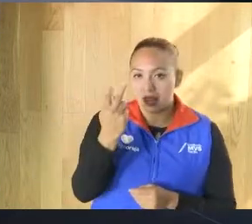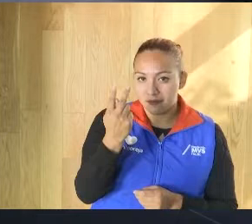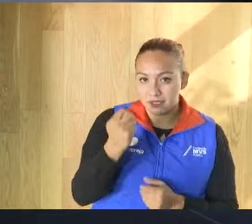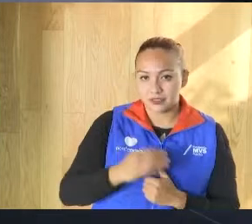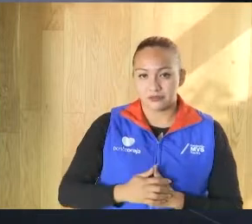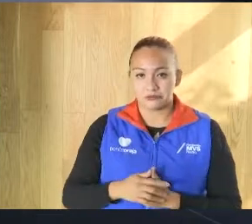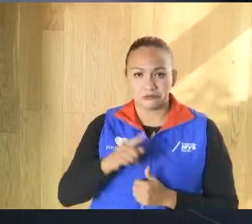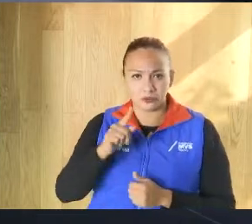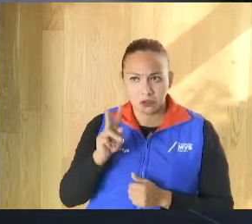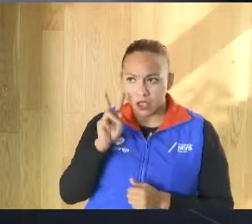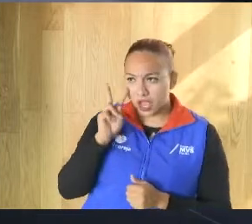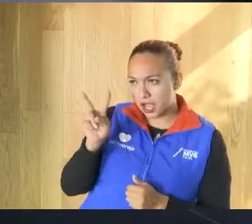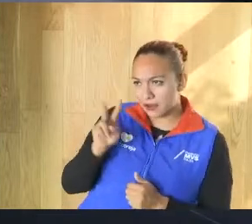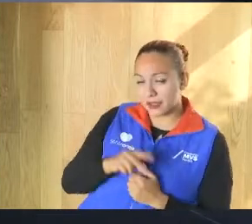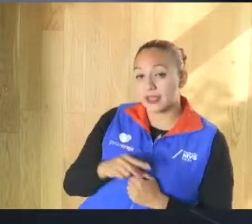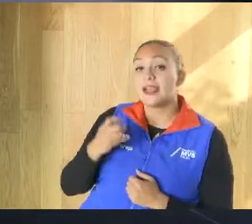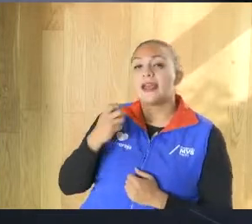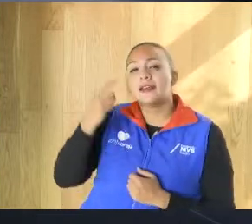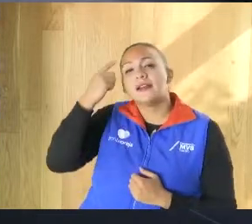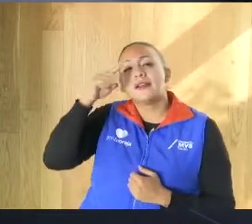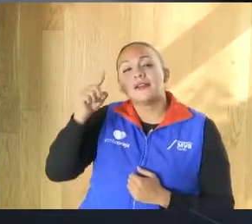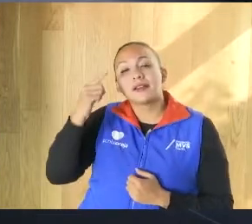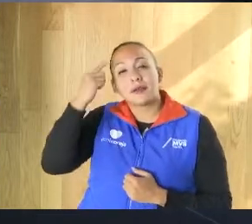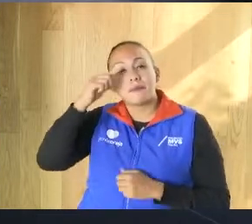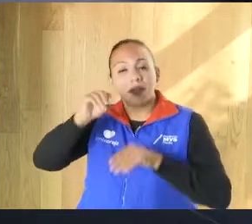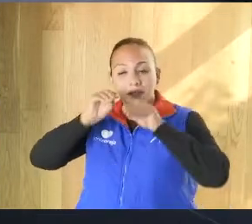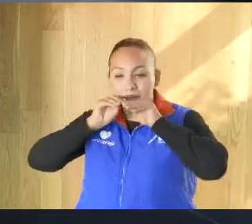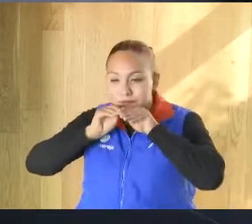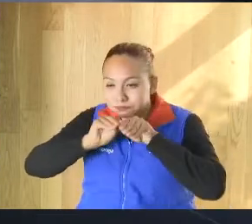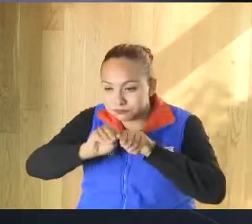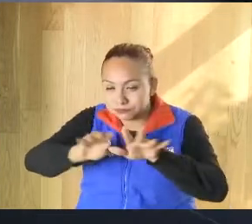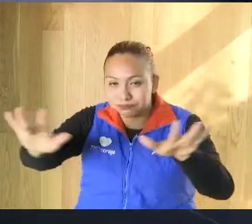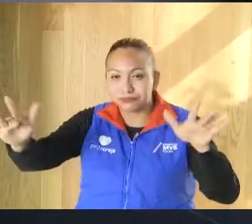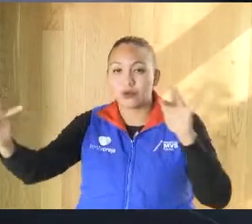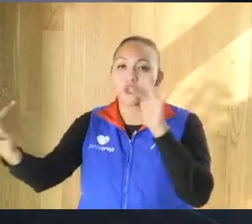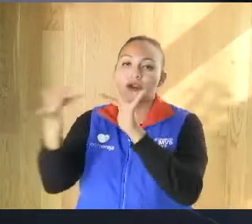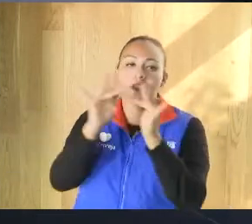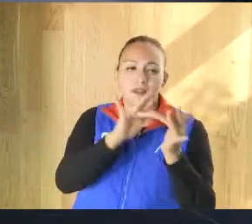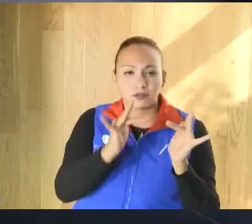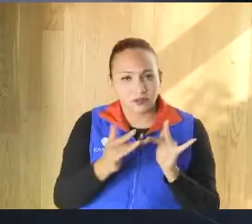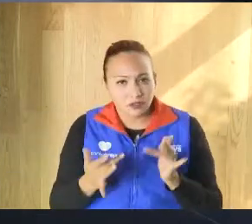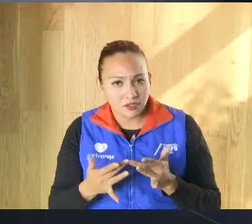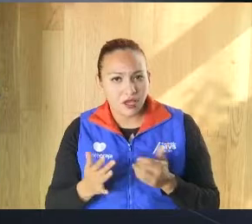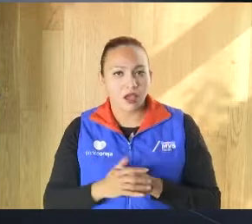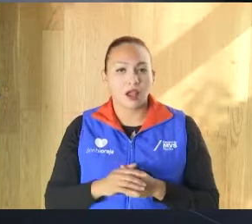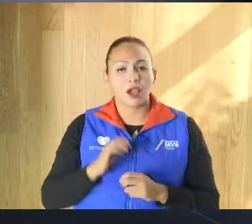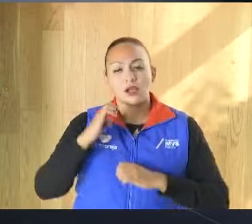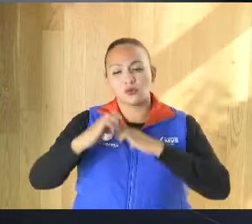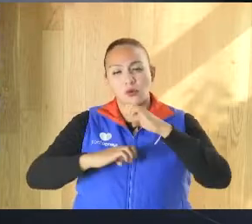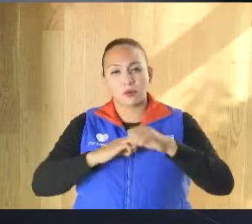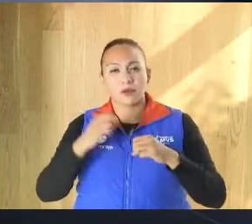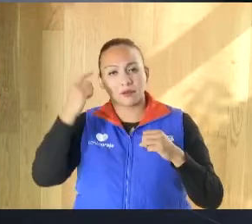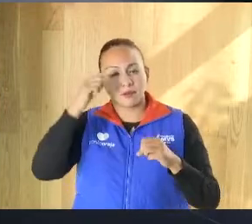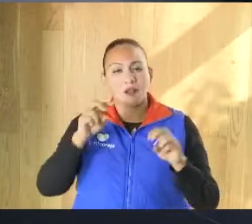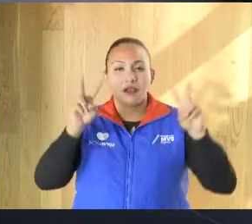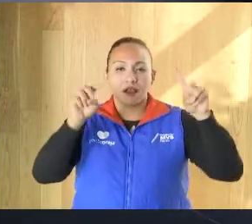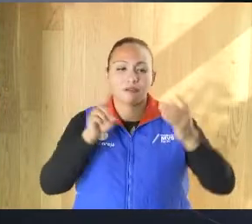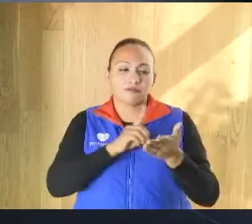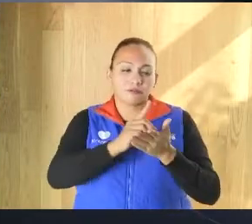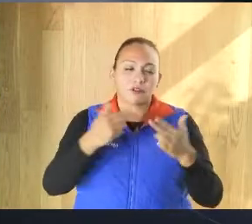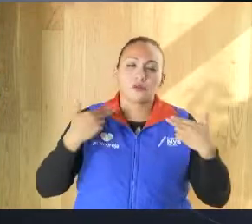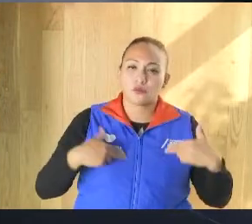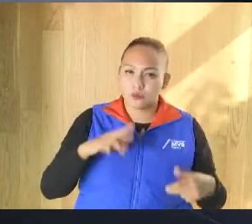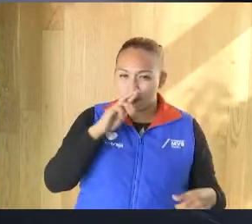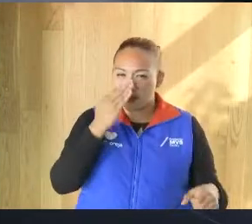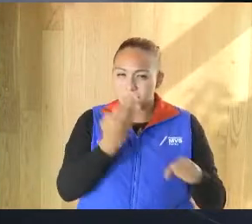etcétera, y que están hechos para eso, para mover, para redes sociales, etcétera. Entonces, para hablar de temas de derechos humanos, de responsabilidad